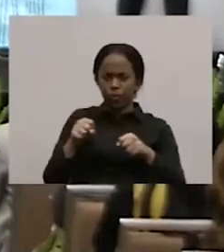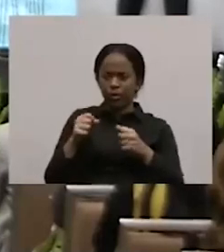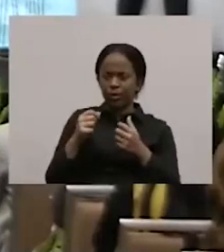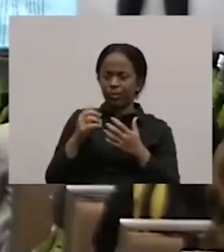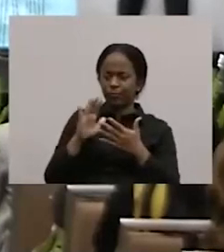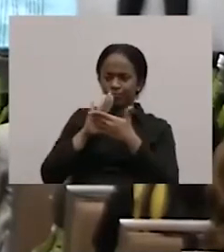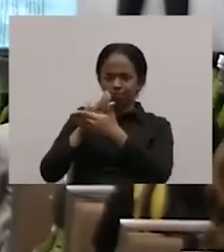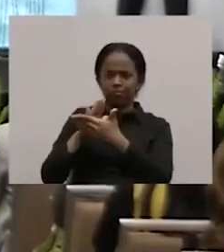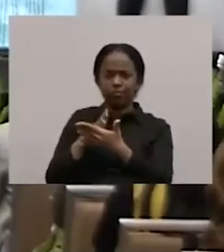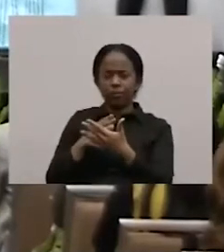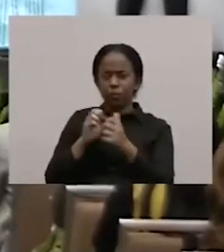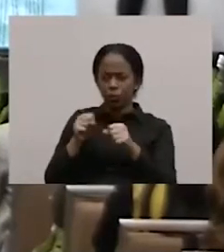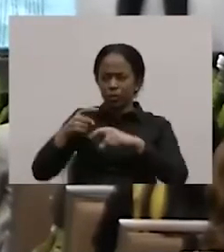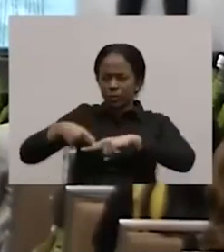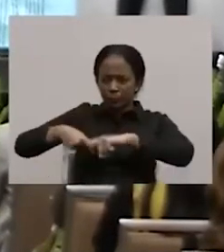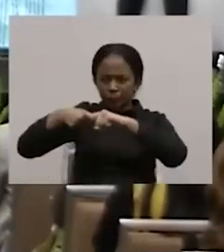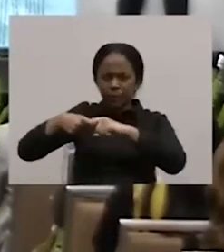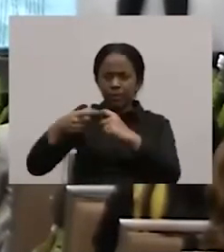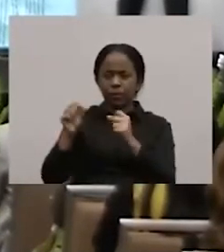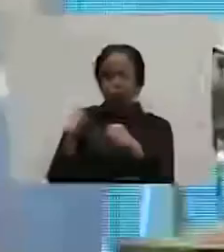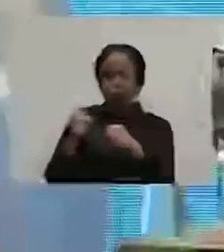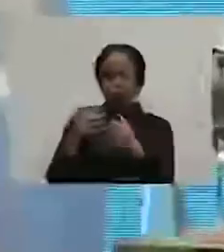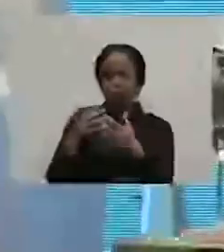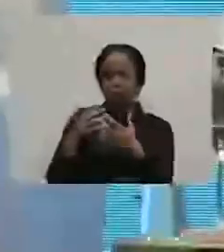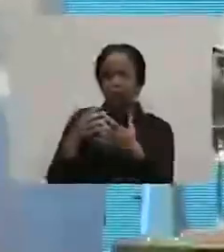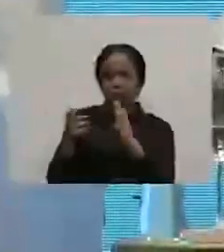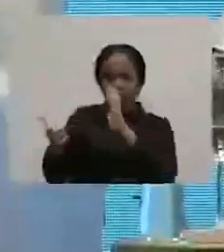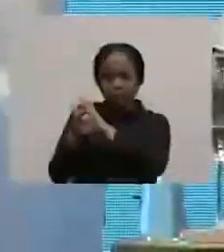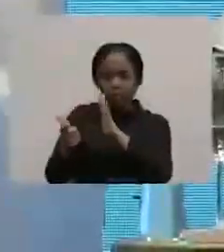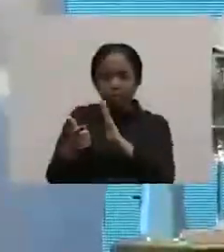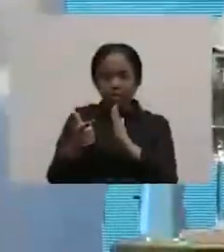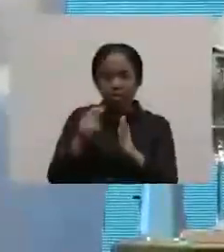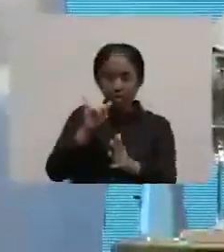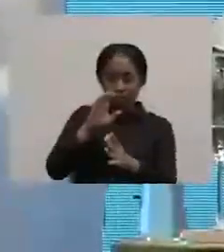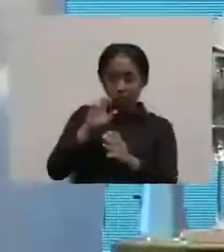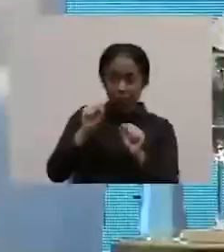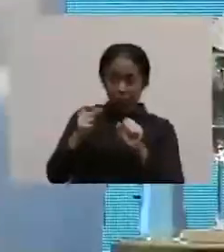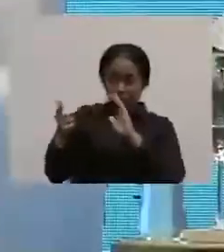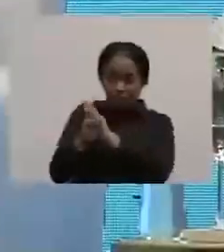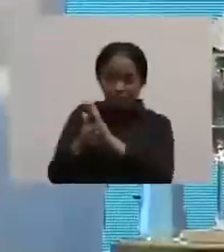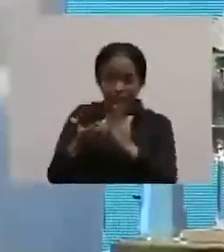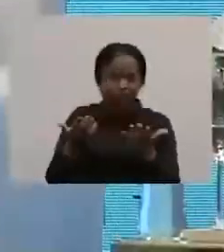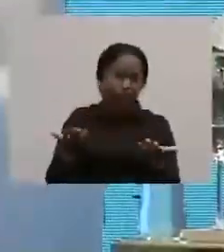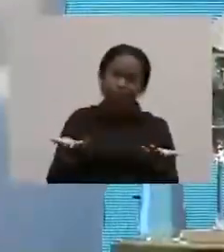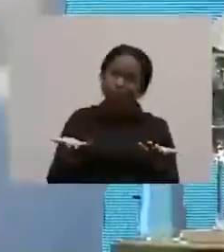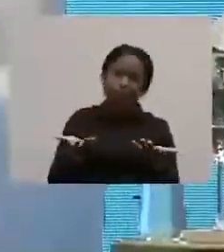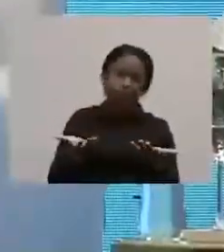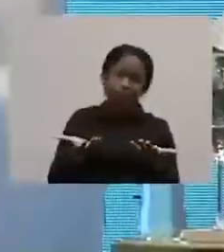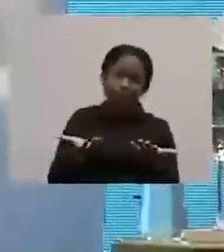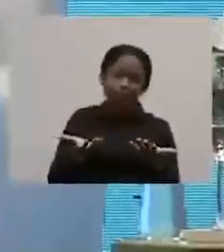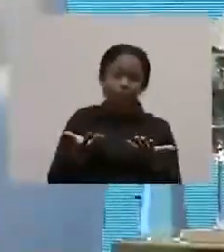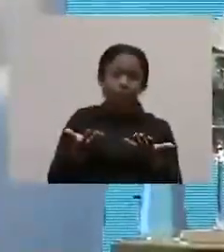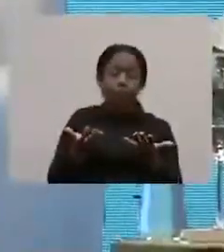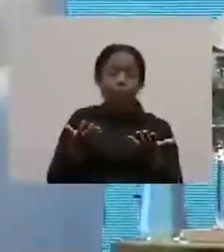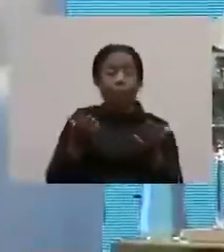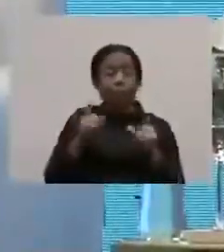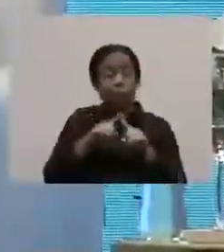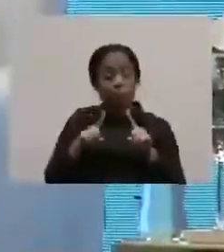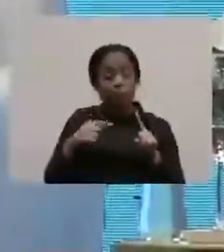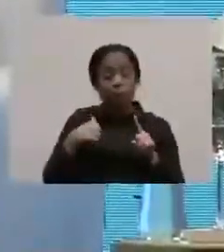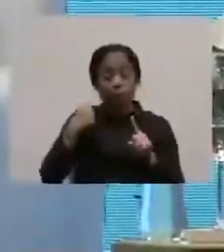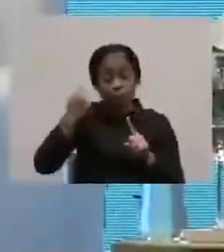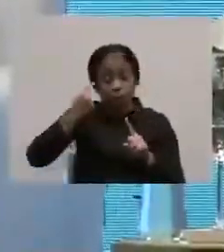esto? No. ¿Tiene la Junta posibilidades de contrarrestar eso? Tampoco lo tiene. Ahora, hay, a mi